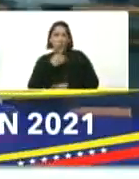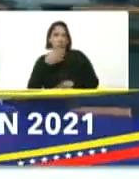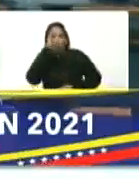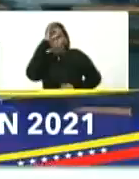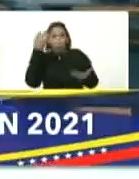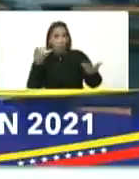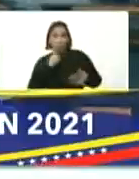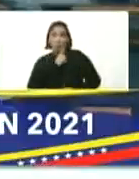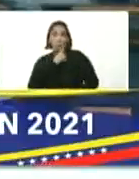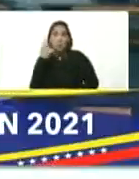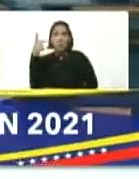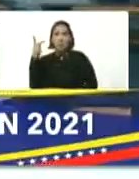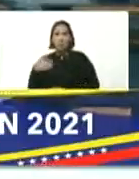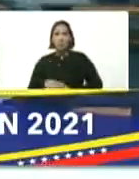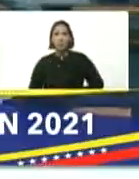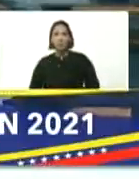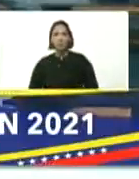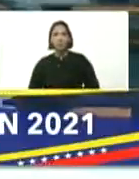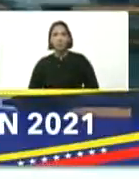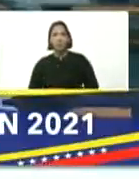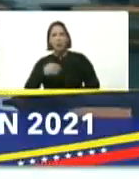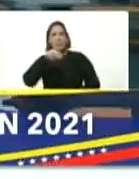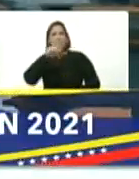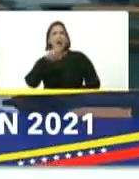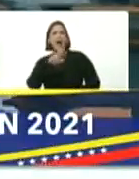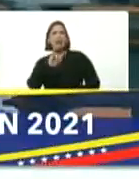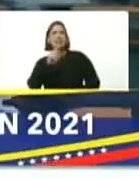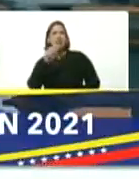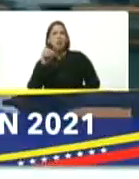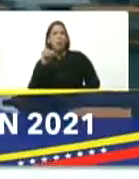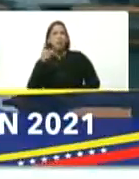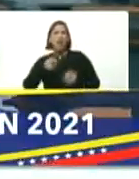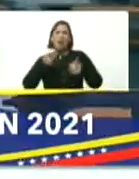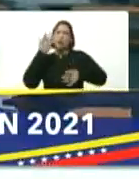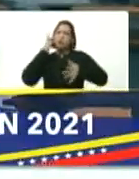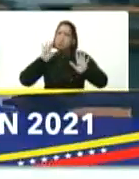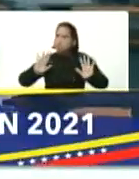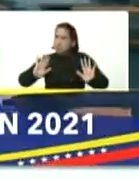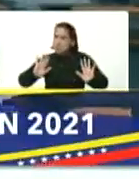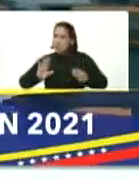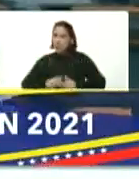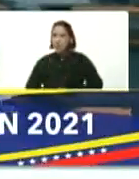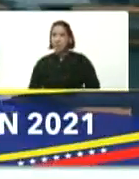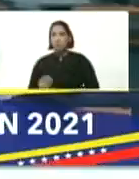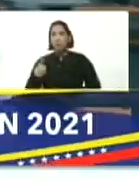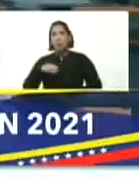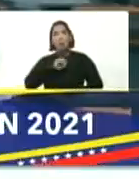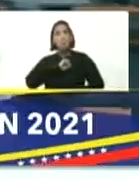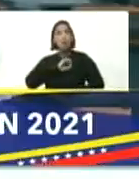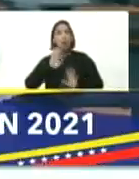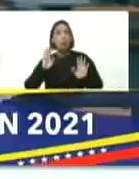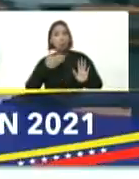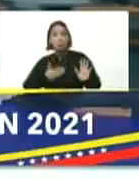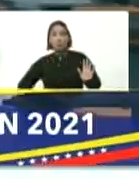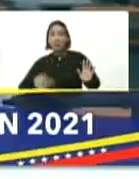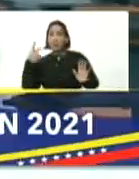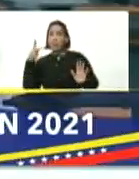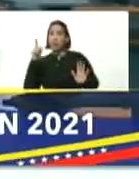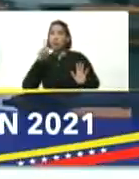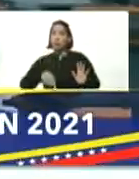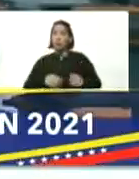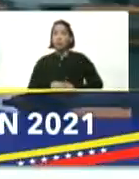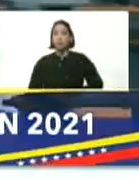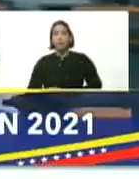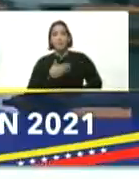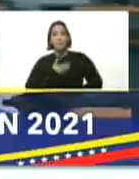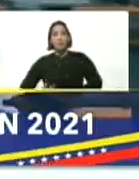presidente de Paraguay. Marito, algo así. Marito, algo así. Me tiene miedo el presidente del Paraguay y el presidente